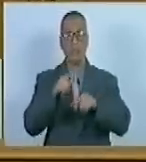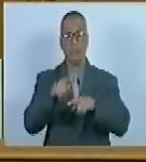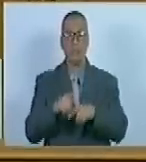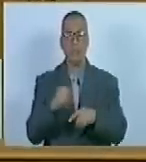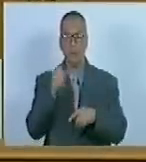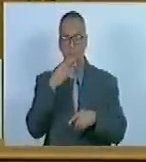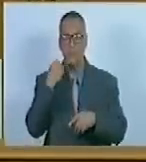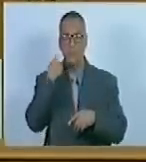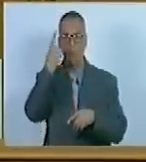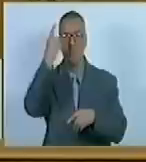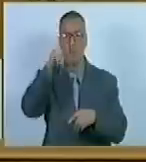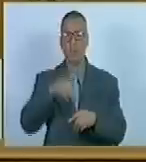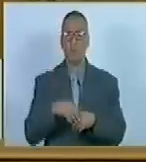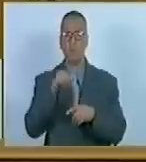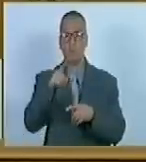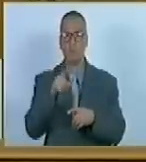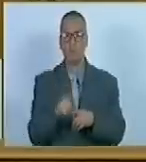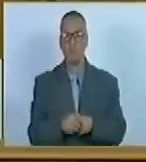emancipadora,